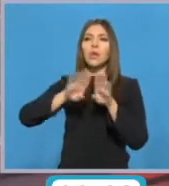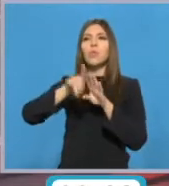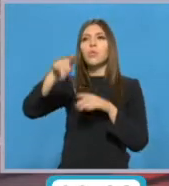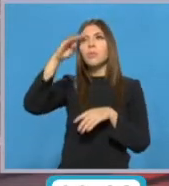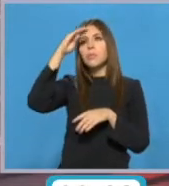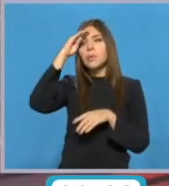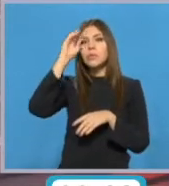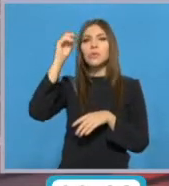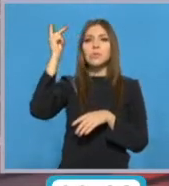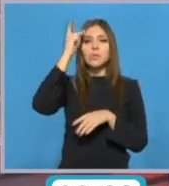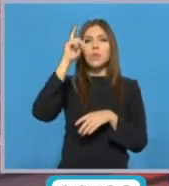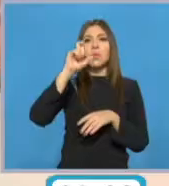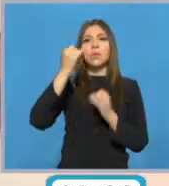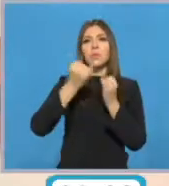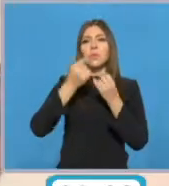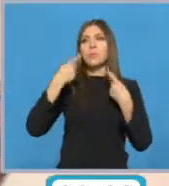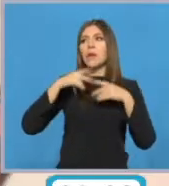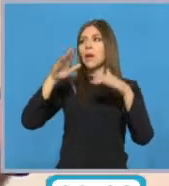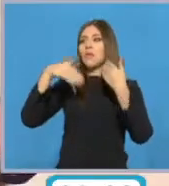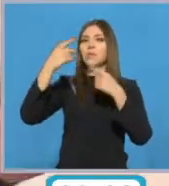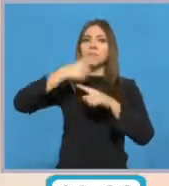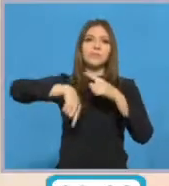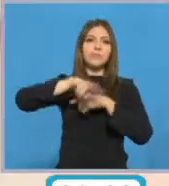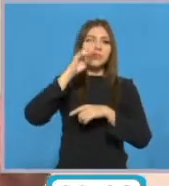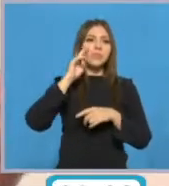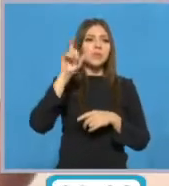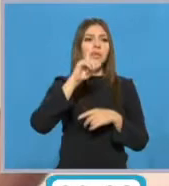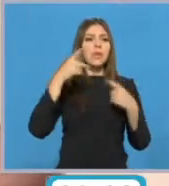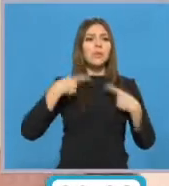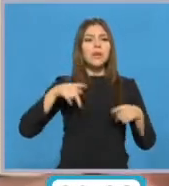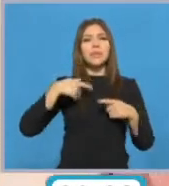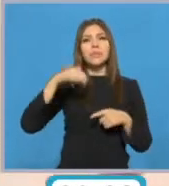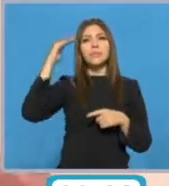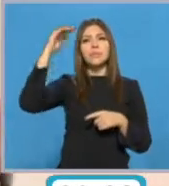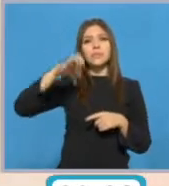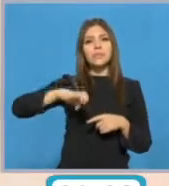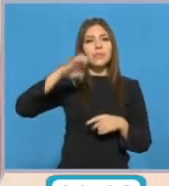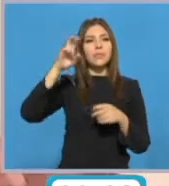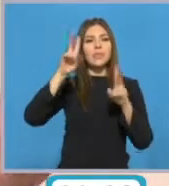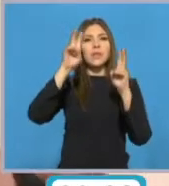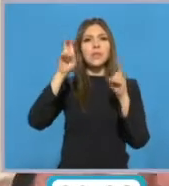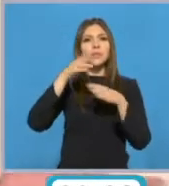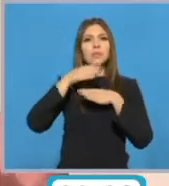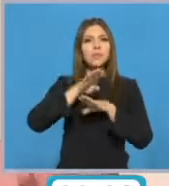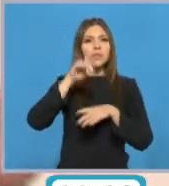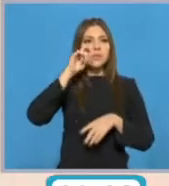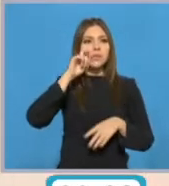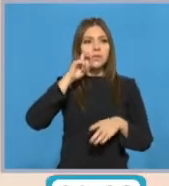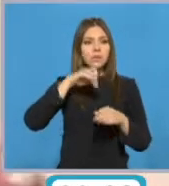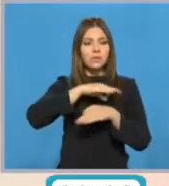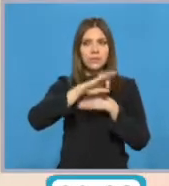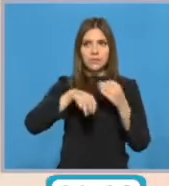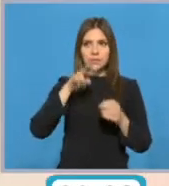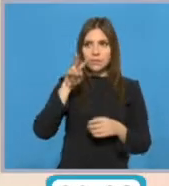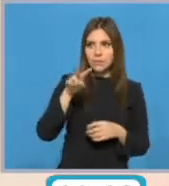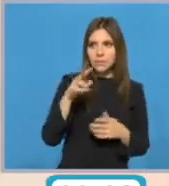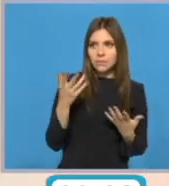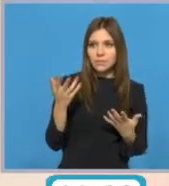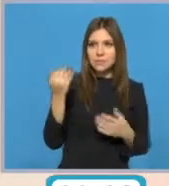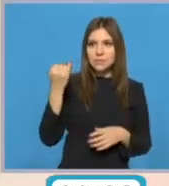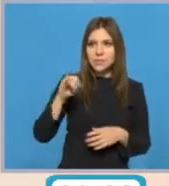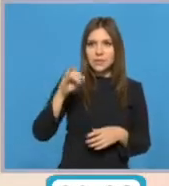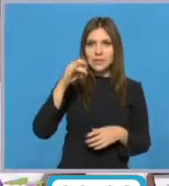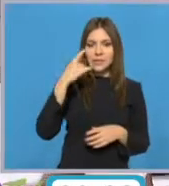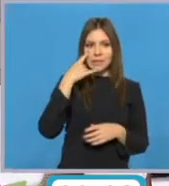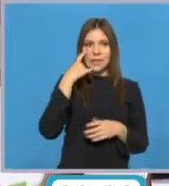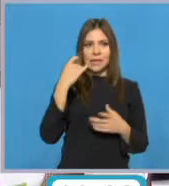social. Oye, cuando escuchas hablar a un adulto mayor de temas de sexualidad, hasta se nos hace raro. Es